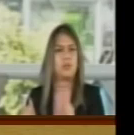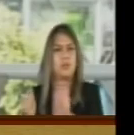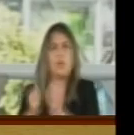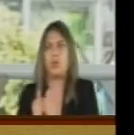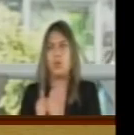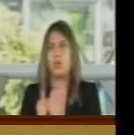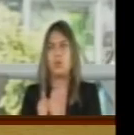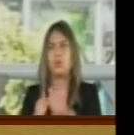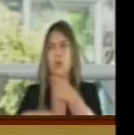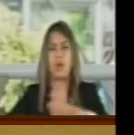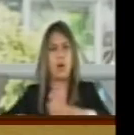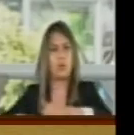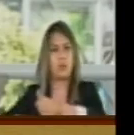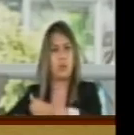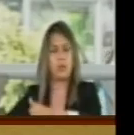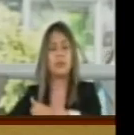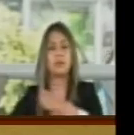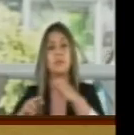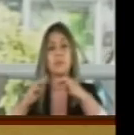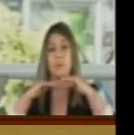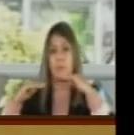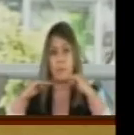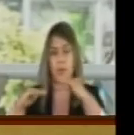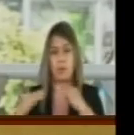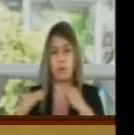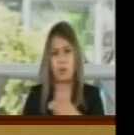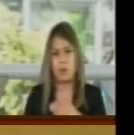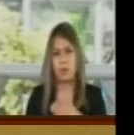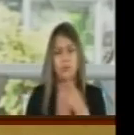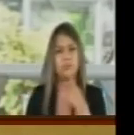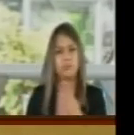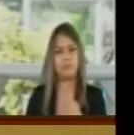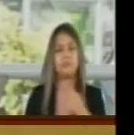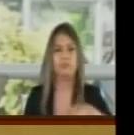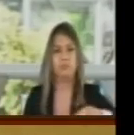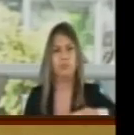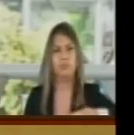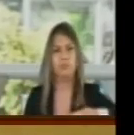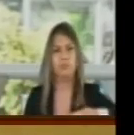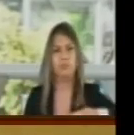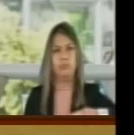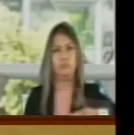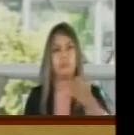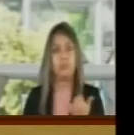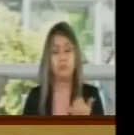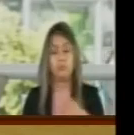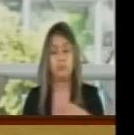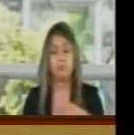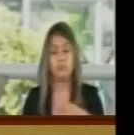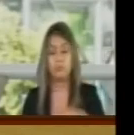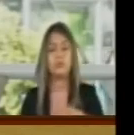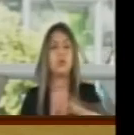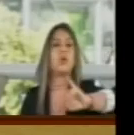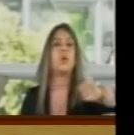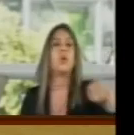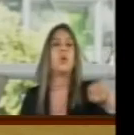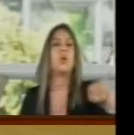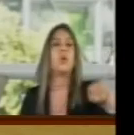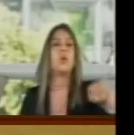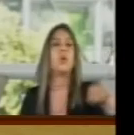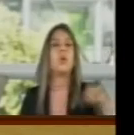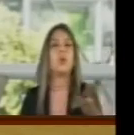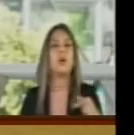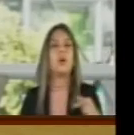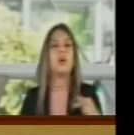Junto con las autoridades de Metro y quienes están involucrados, que vamos a tener a este día jueves ya el